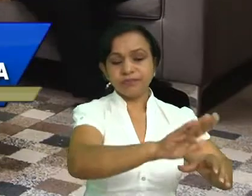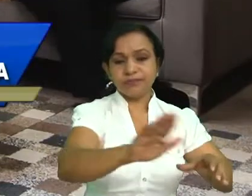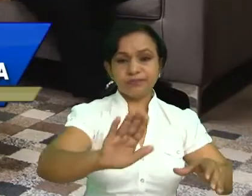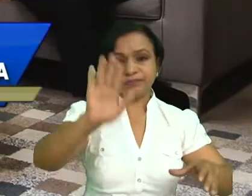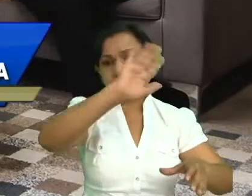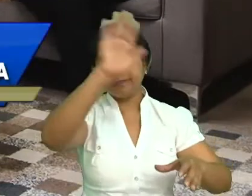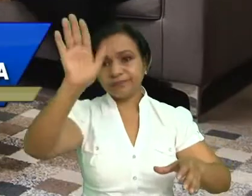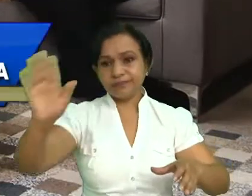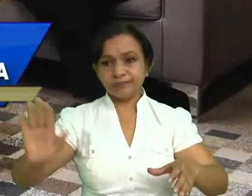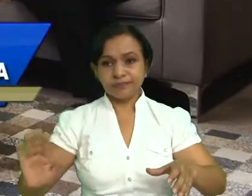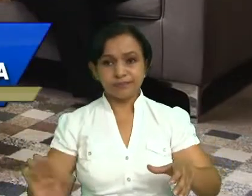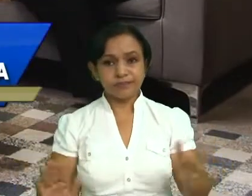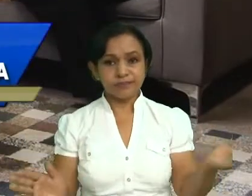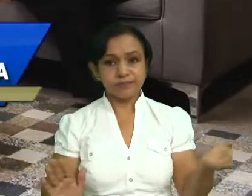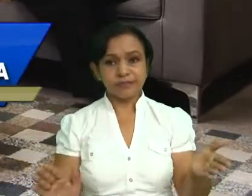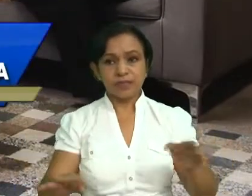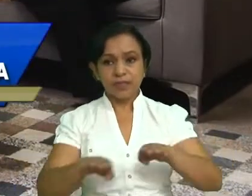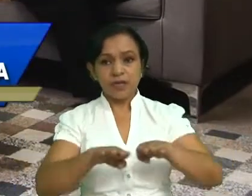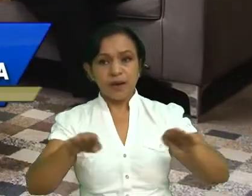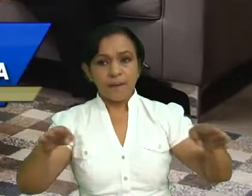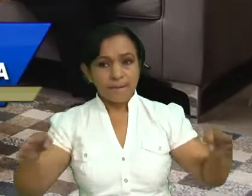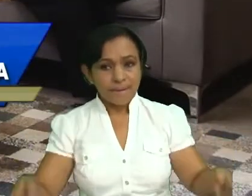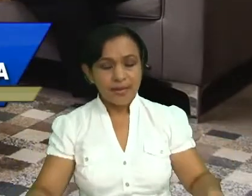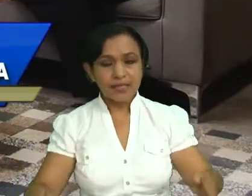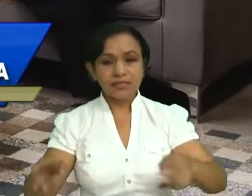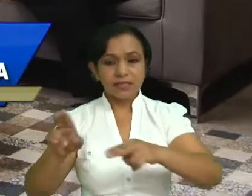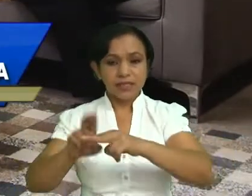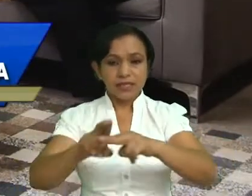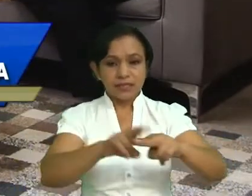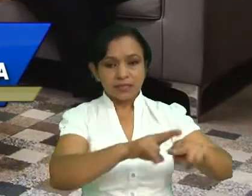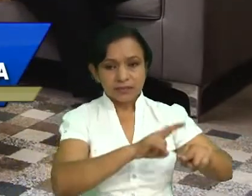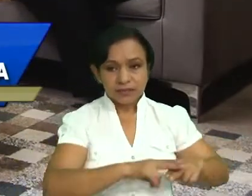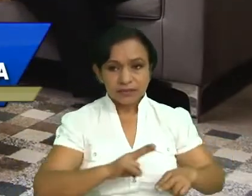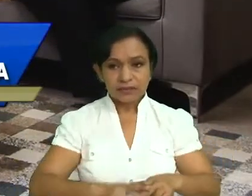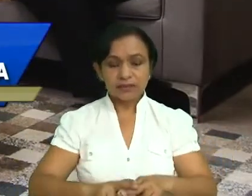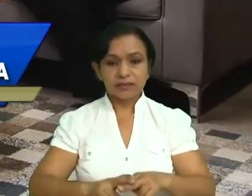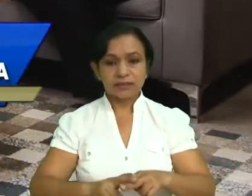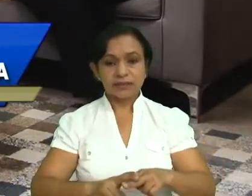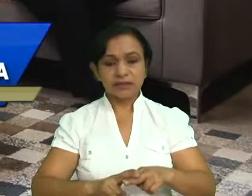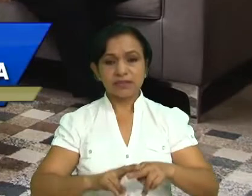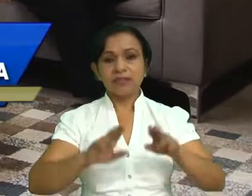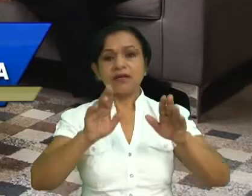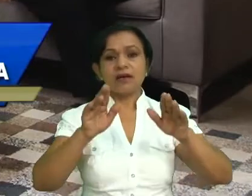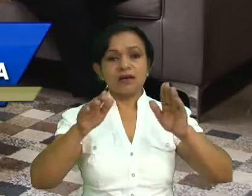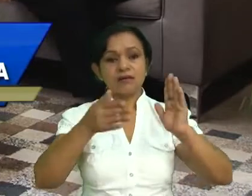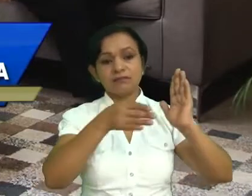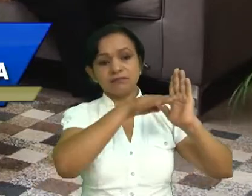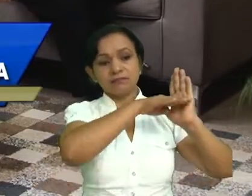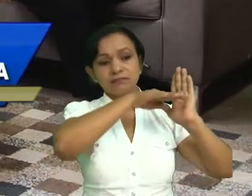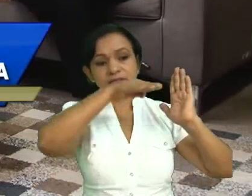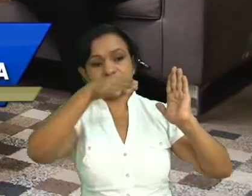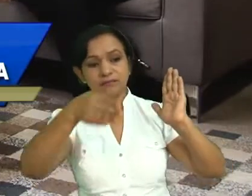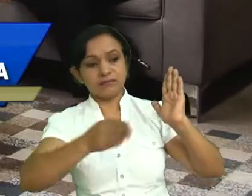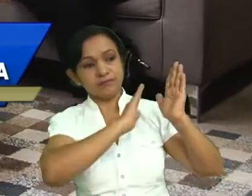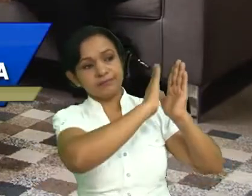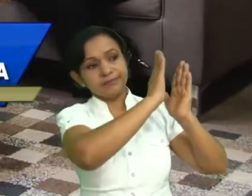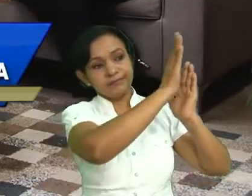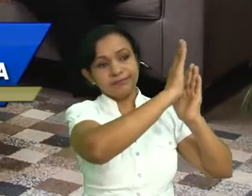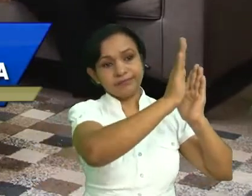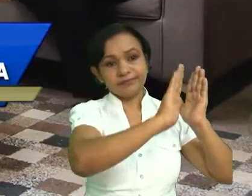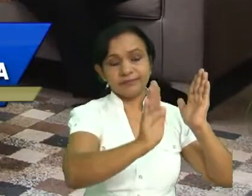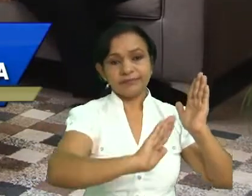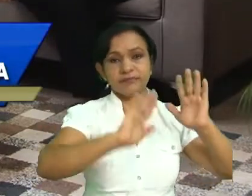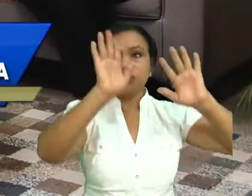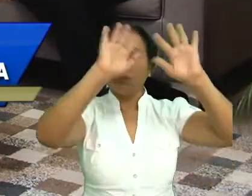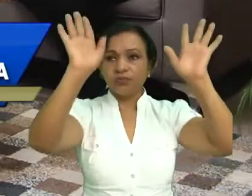microorganismos que puedan estar tal vez en la mesa, en la silla, en el espaldar de la cama, todos los, los mobiliarios que puedan